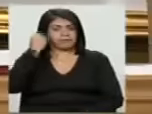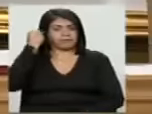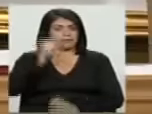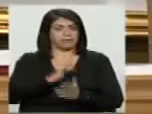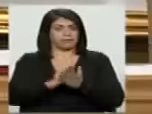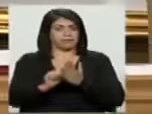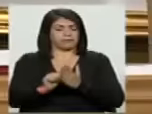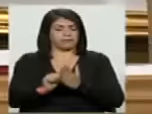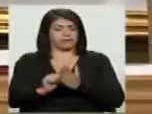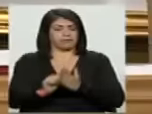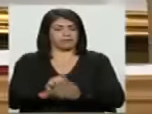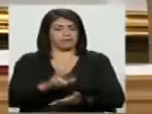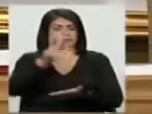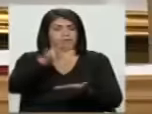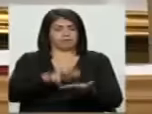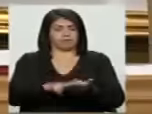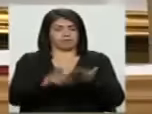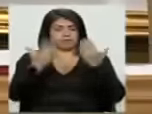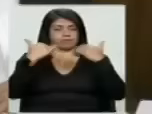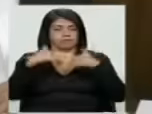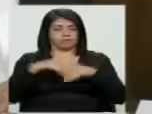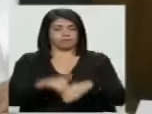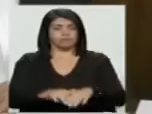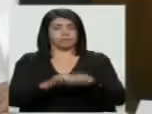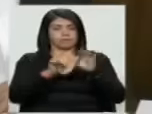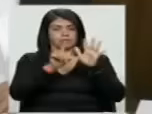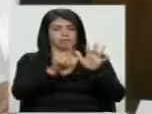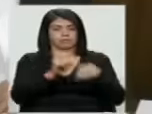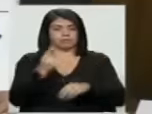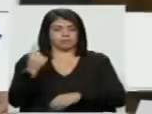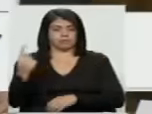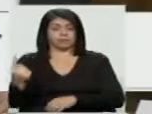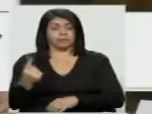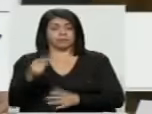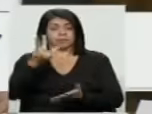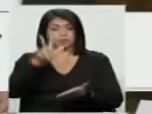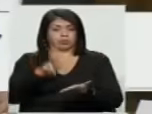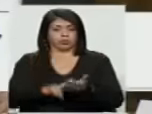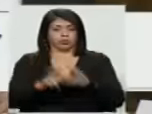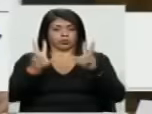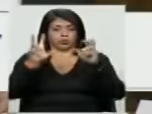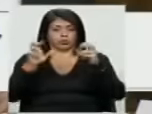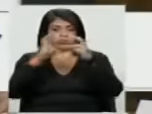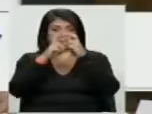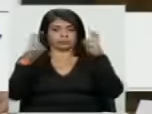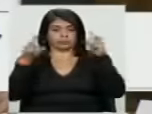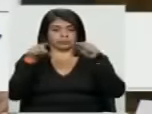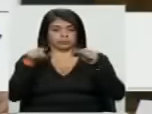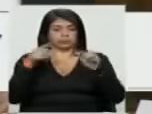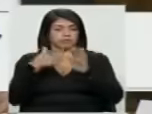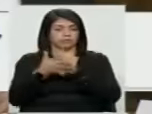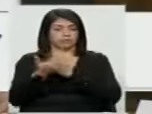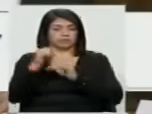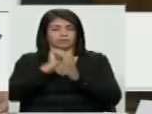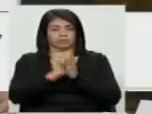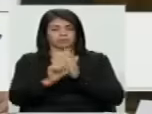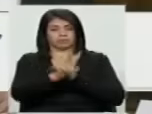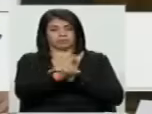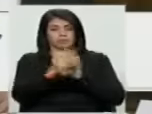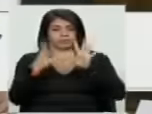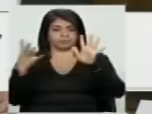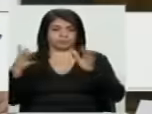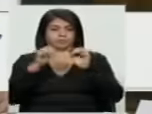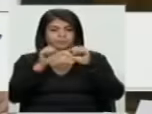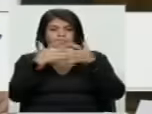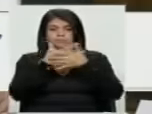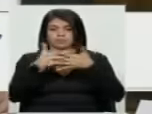al artículo. Aprobado. Siguiente. 61. Se sugiere aprobar un nuevo epígrafe, el cual será el epígrafe del artículo